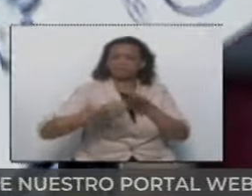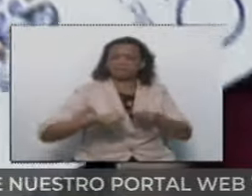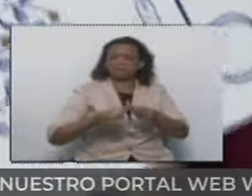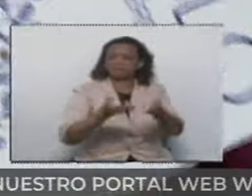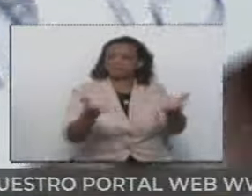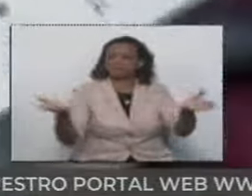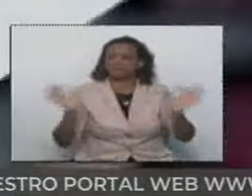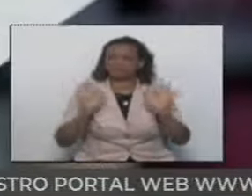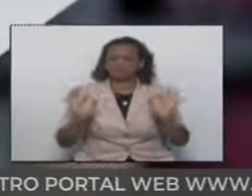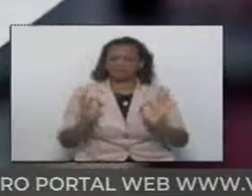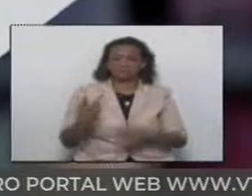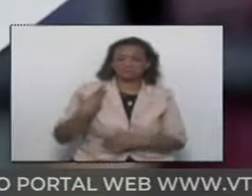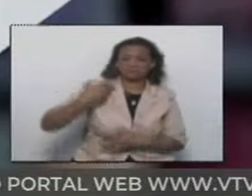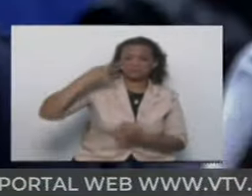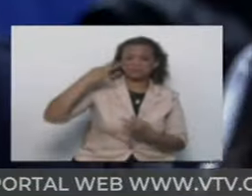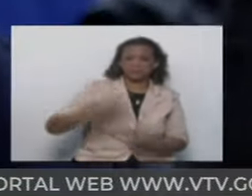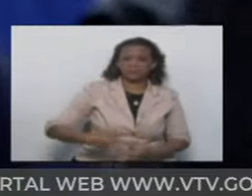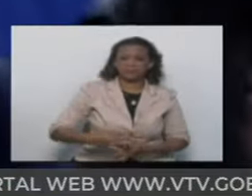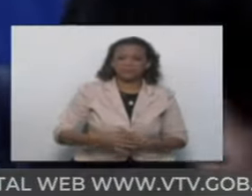¿Ah?